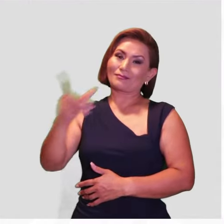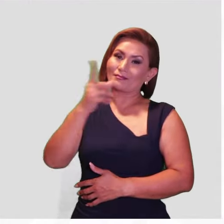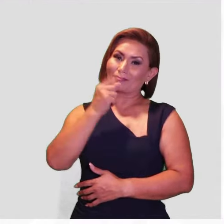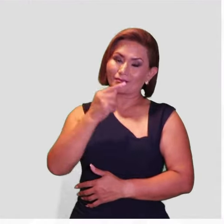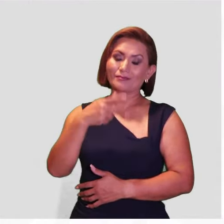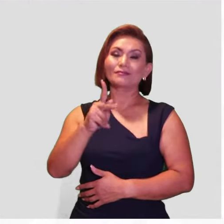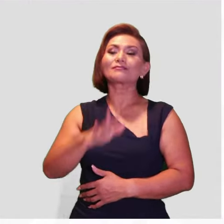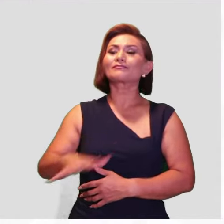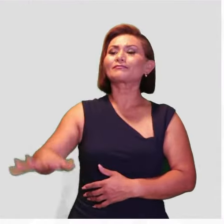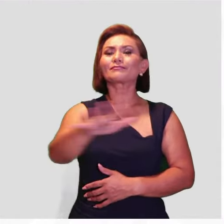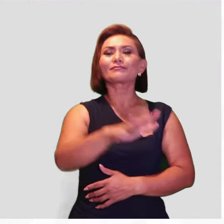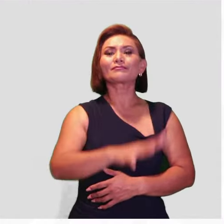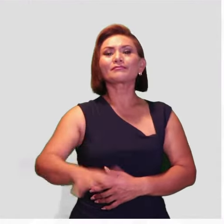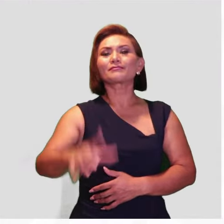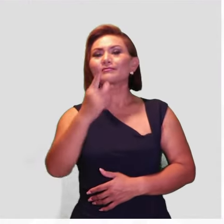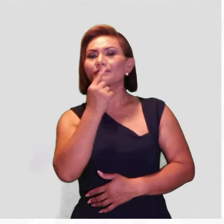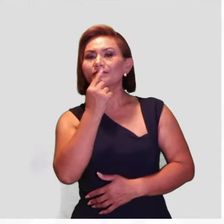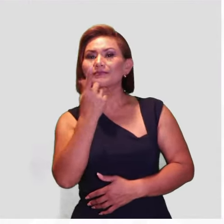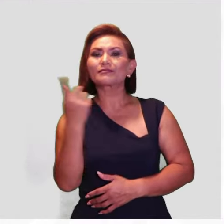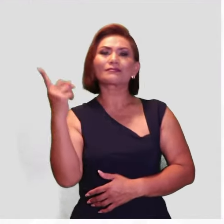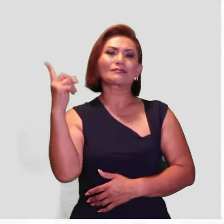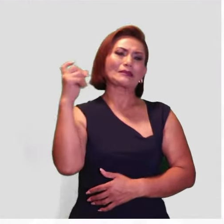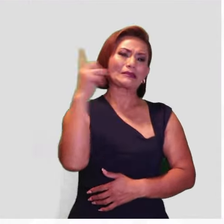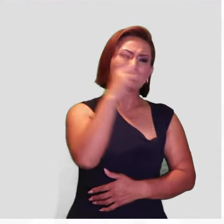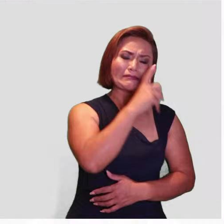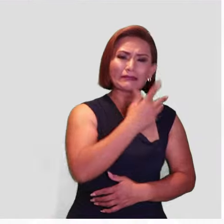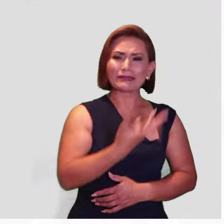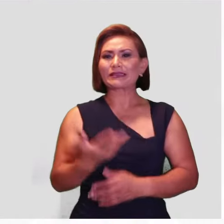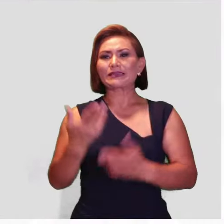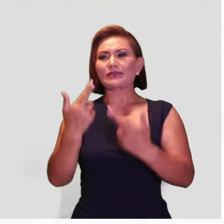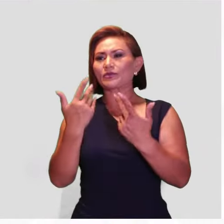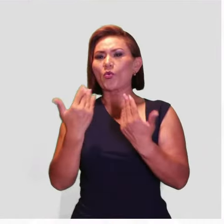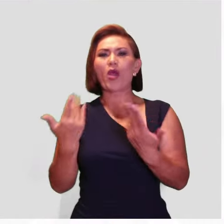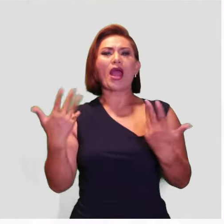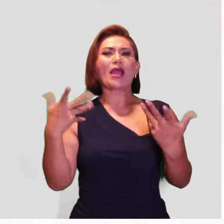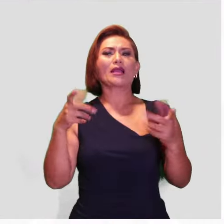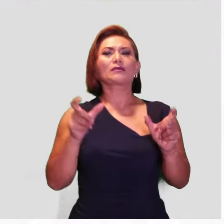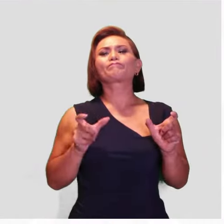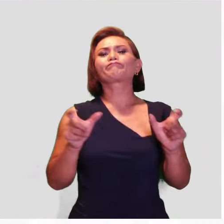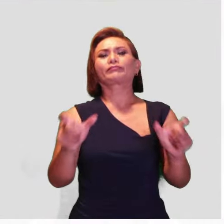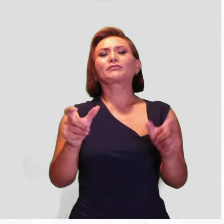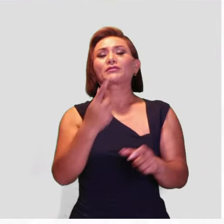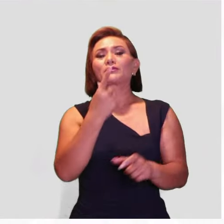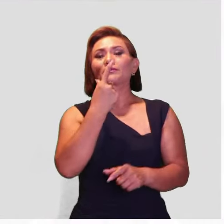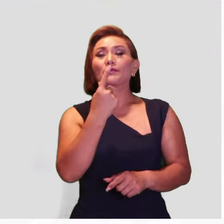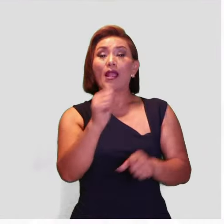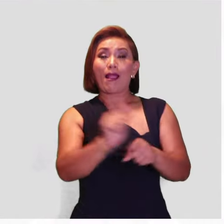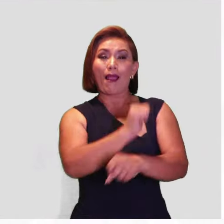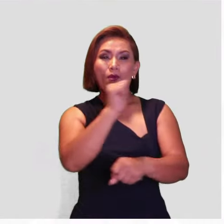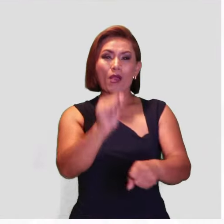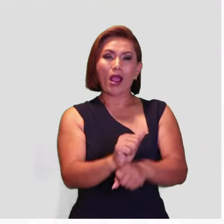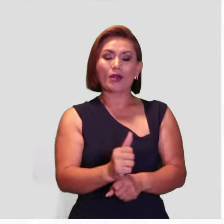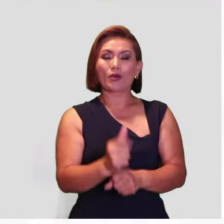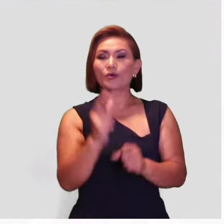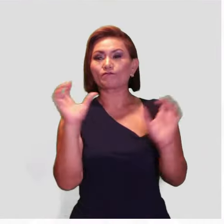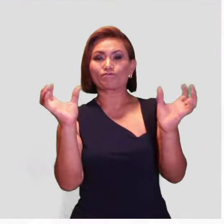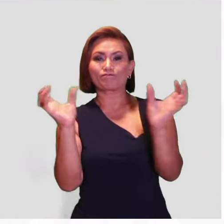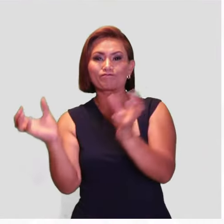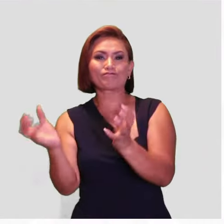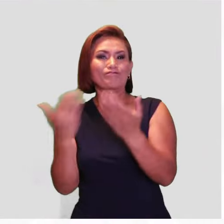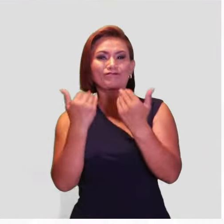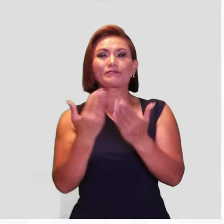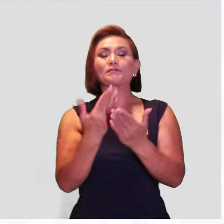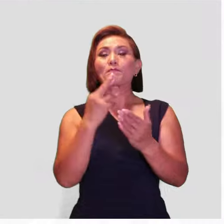laborales precarias para el personal que conforma la corporación, la ausencia de patrullaje y la ausencia también de un programa rector en materia de